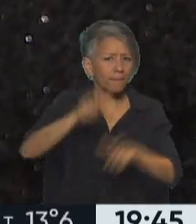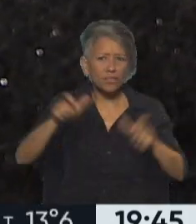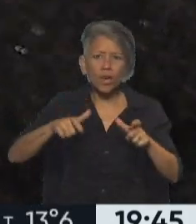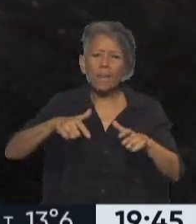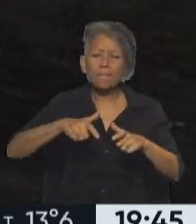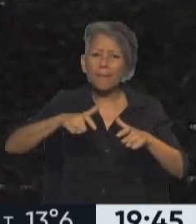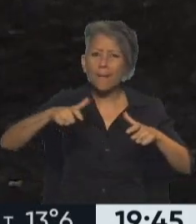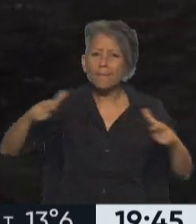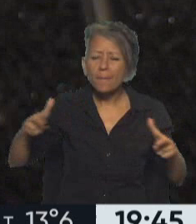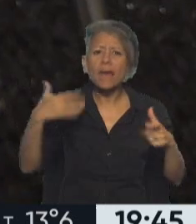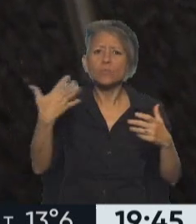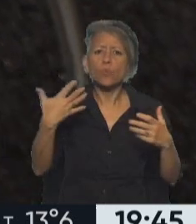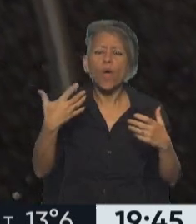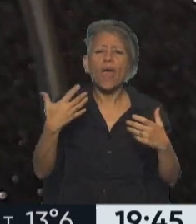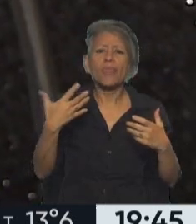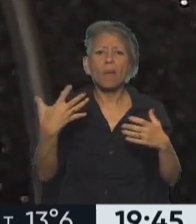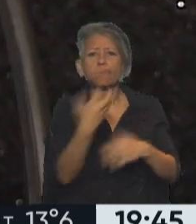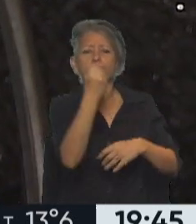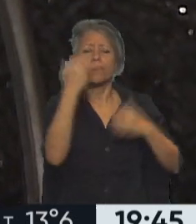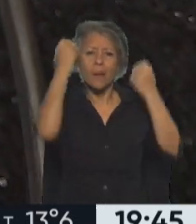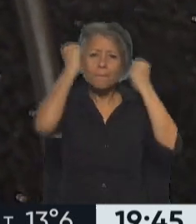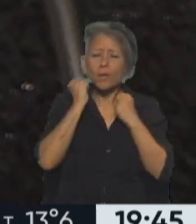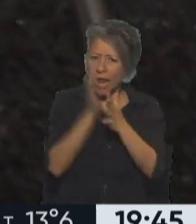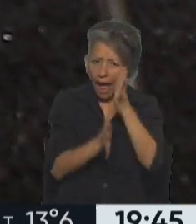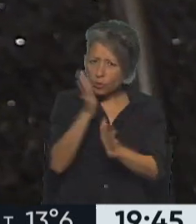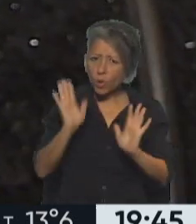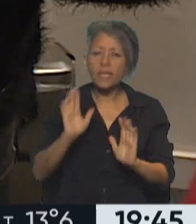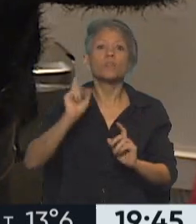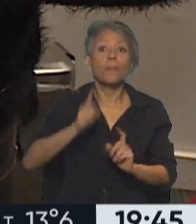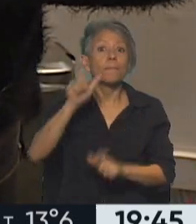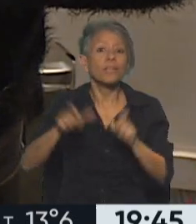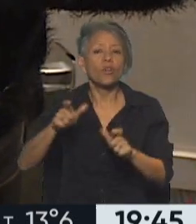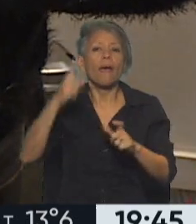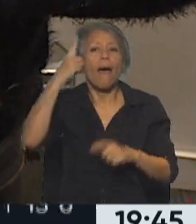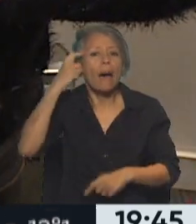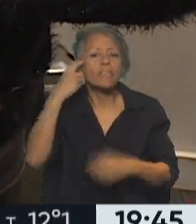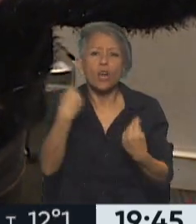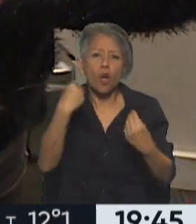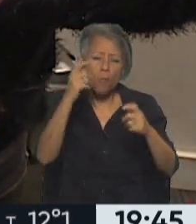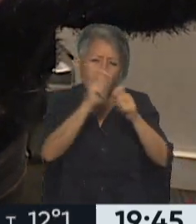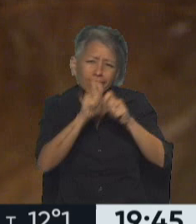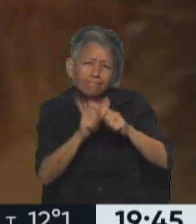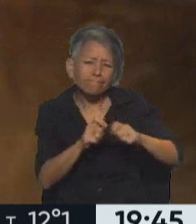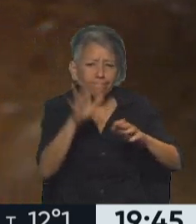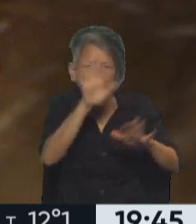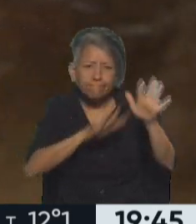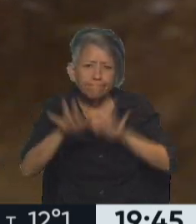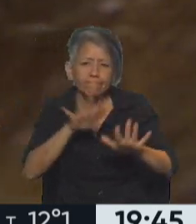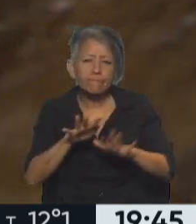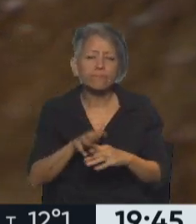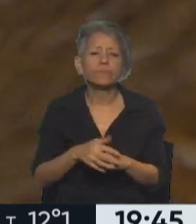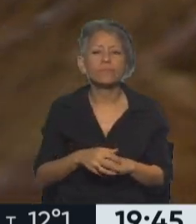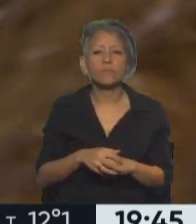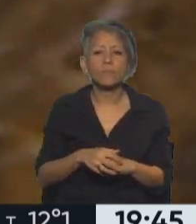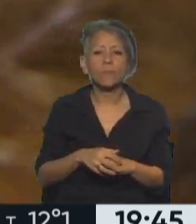acceder a tener una peluca gratuita, sino también que aprendan a hacerlas y, bueno, y formar sus propios bancos de pelucas. Esto